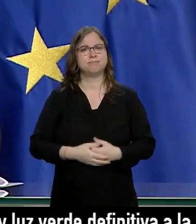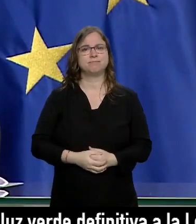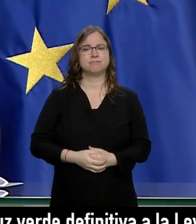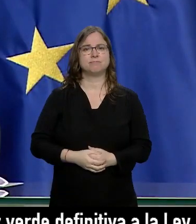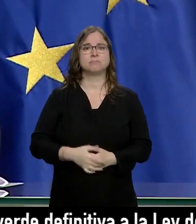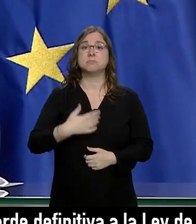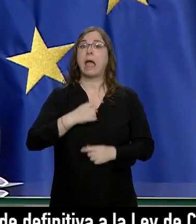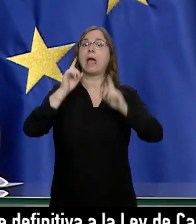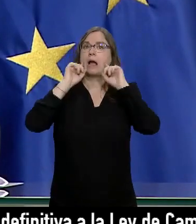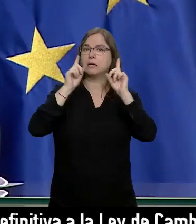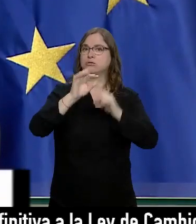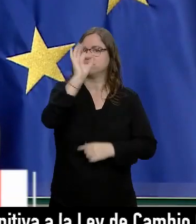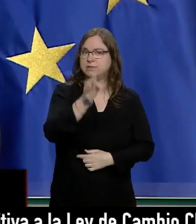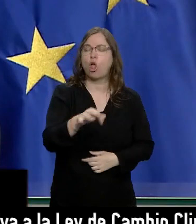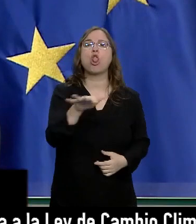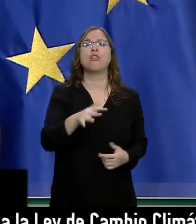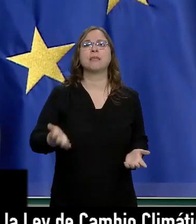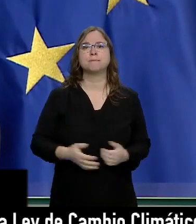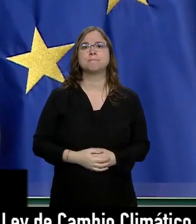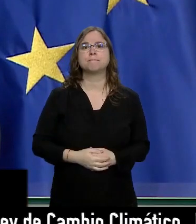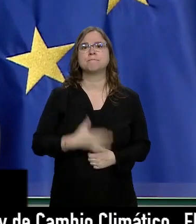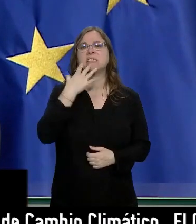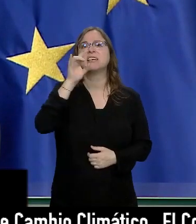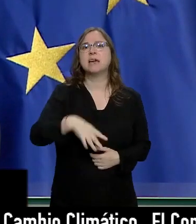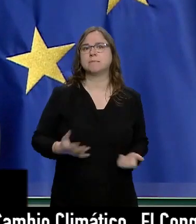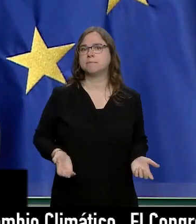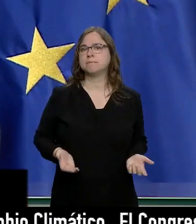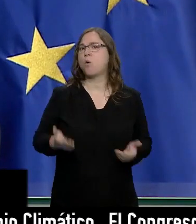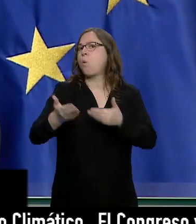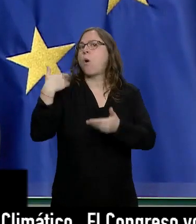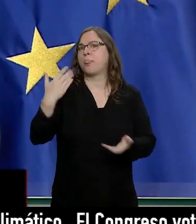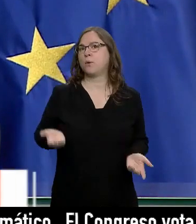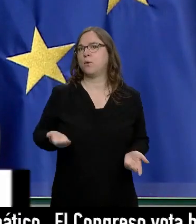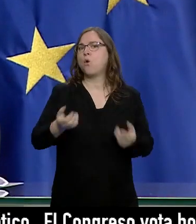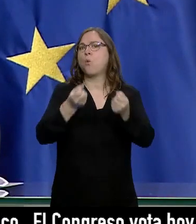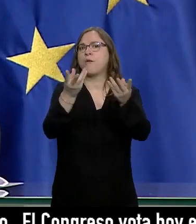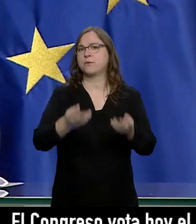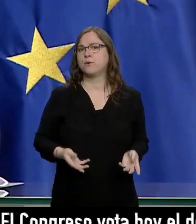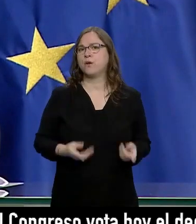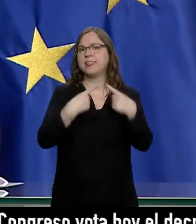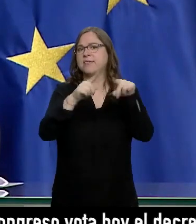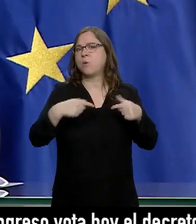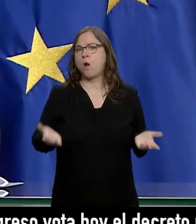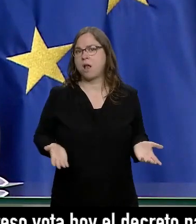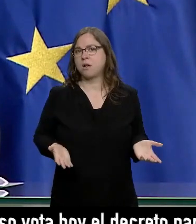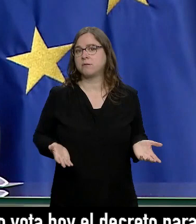¿Ha habido casos? Sí. ¿Dónde? ¿Quiénes? ¿Cuándo? ¿Qué números? ¿Qué diferencia?